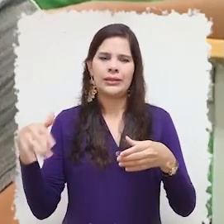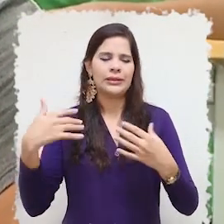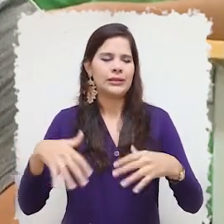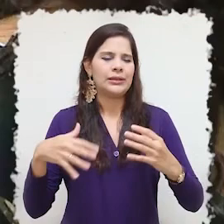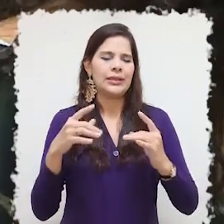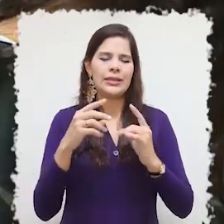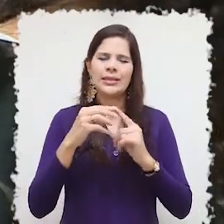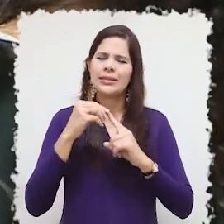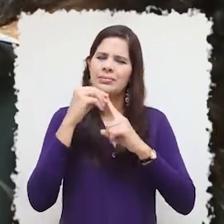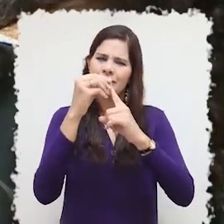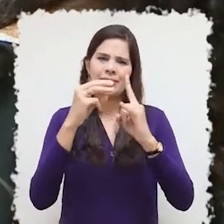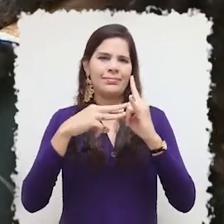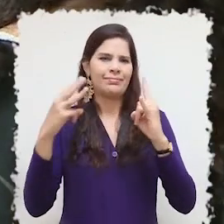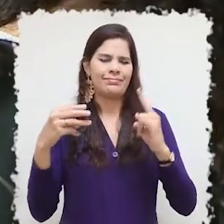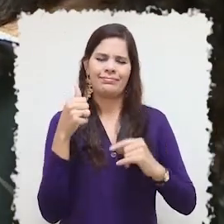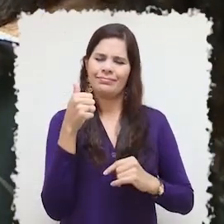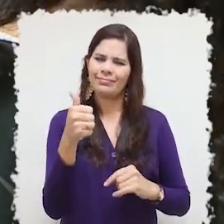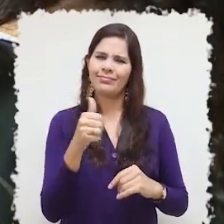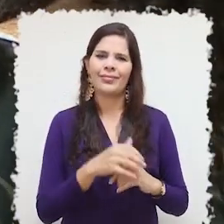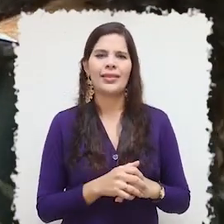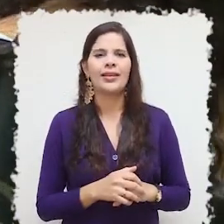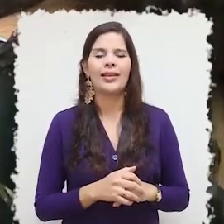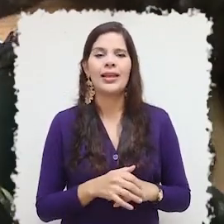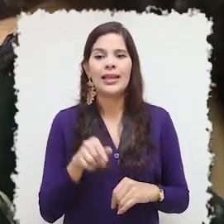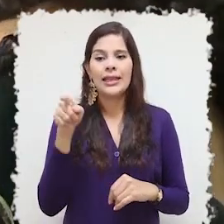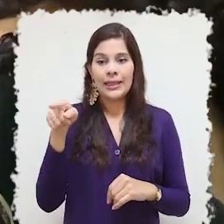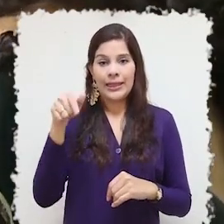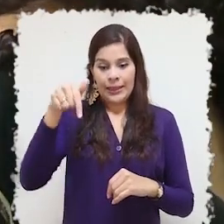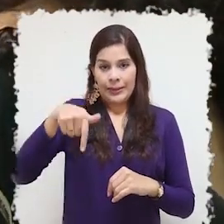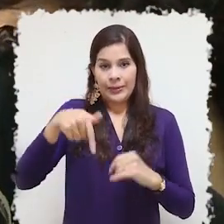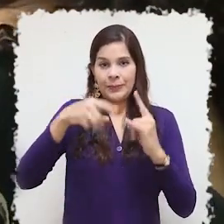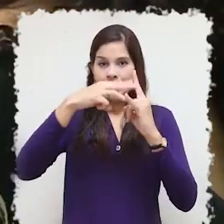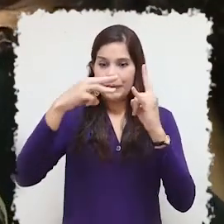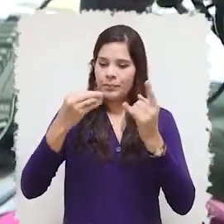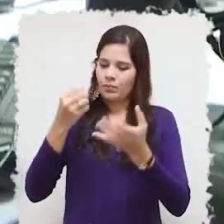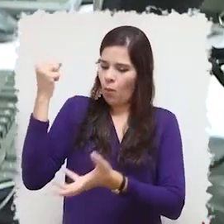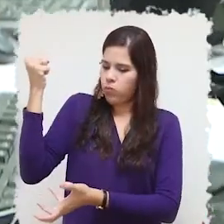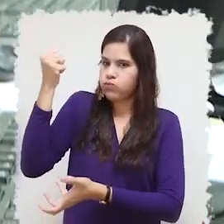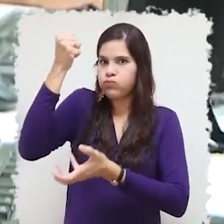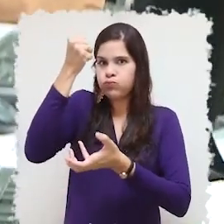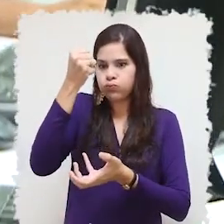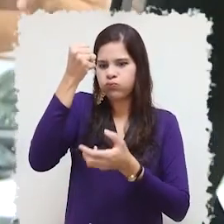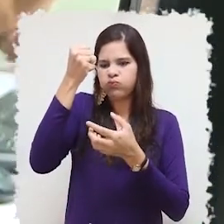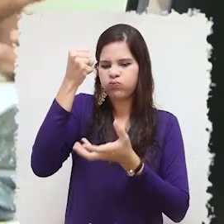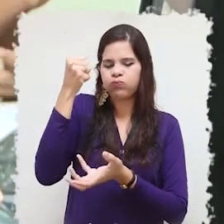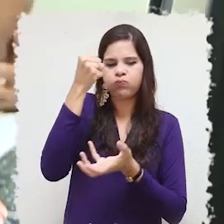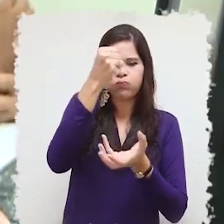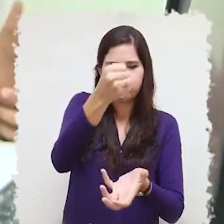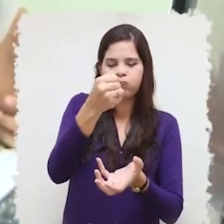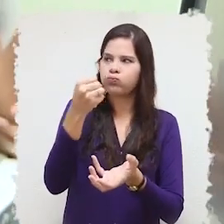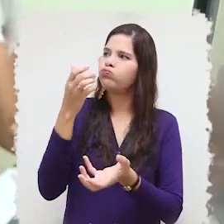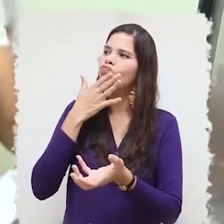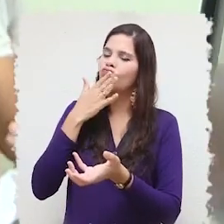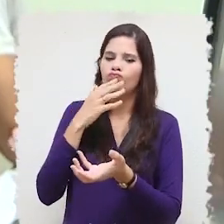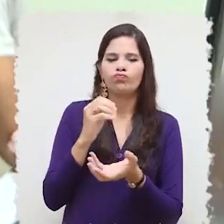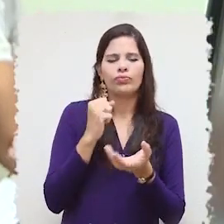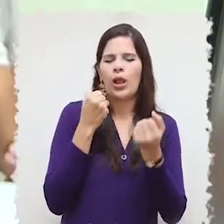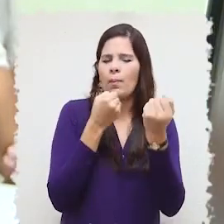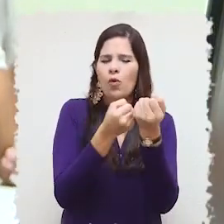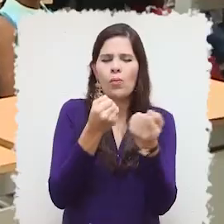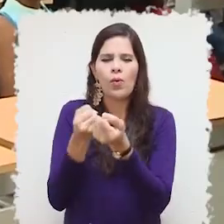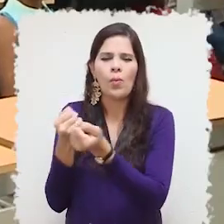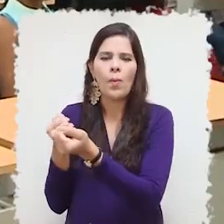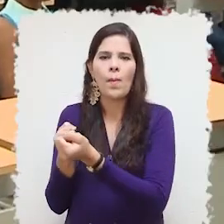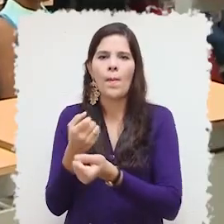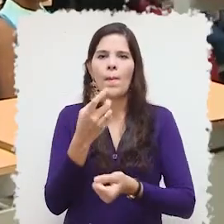Magdalena, motivo por el cual la institución destinará de su oferta ordinaria hasta 20 cupos especiales en cada